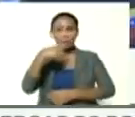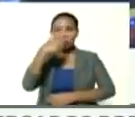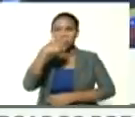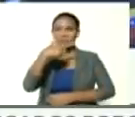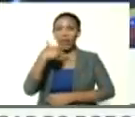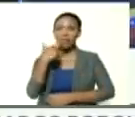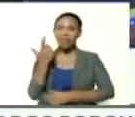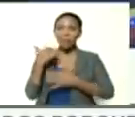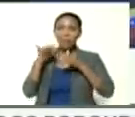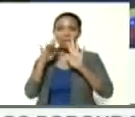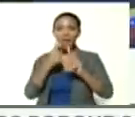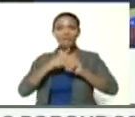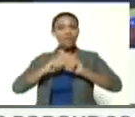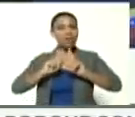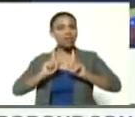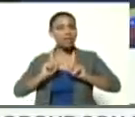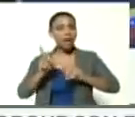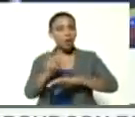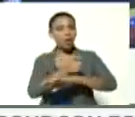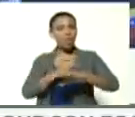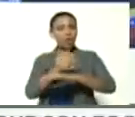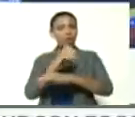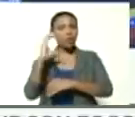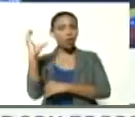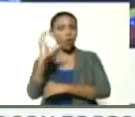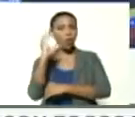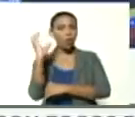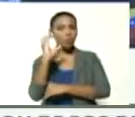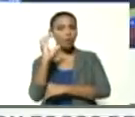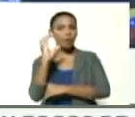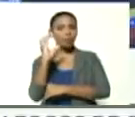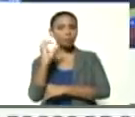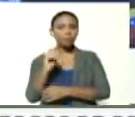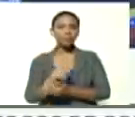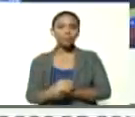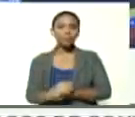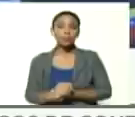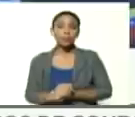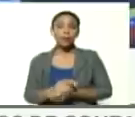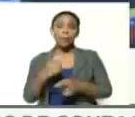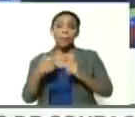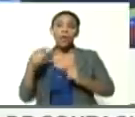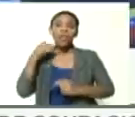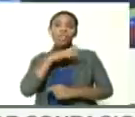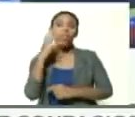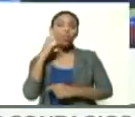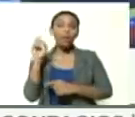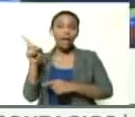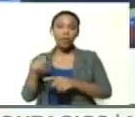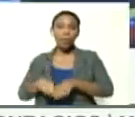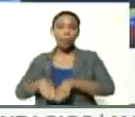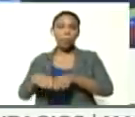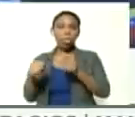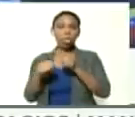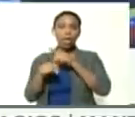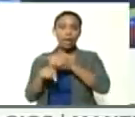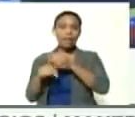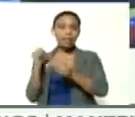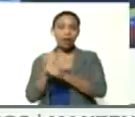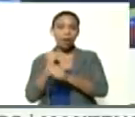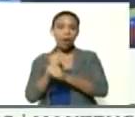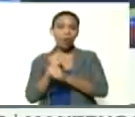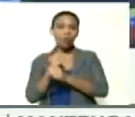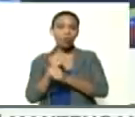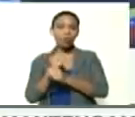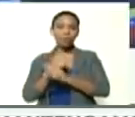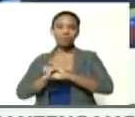a pesar de las diferencias, el gobierno de Juan Manuel Santos. Pero Iván Duque destruyó todo aquello, lo